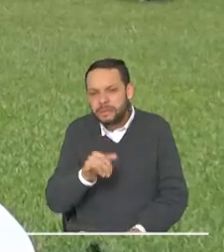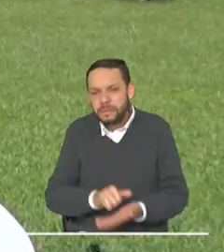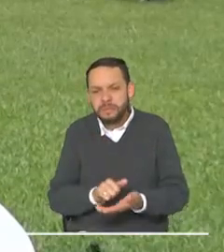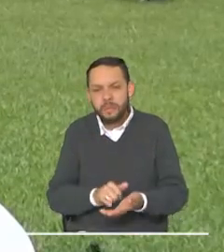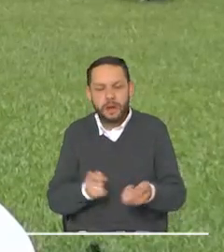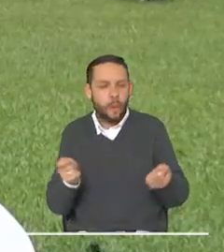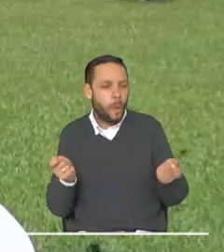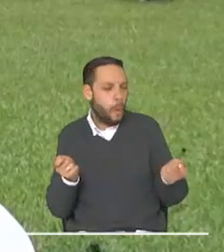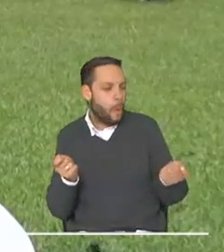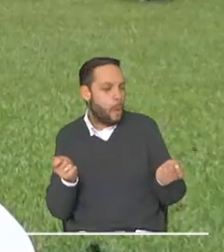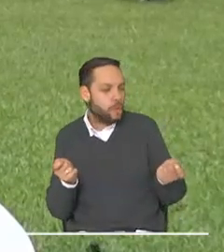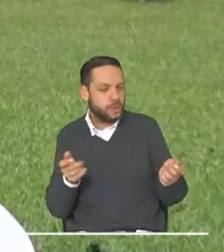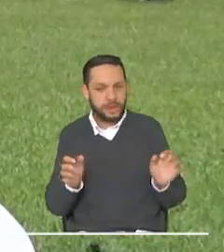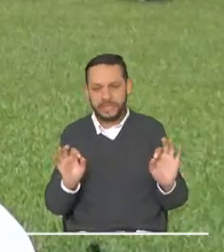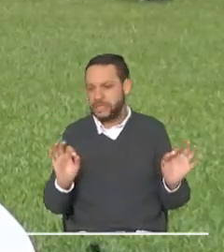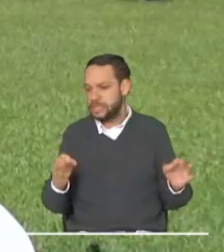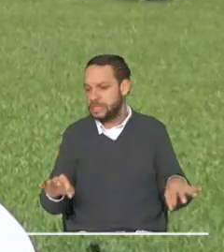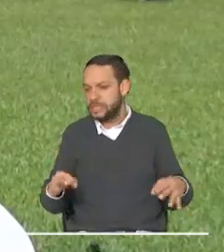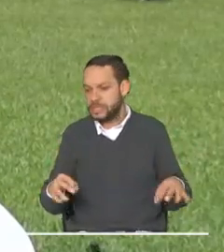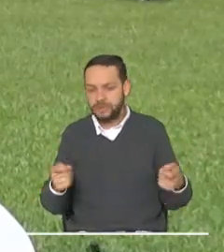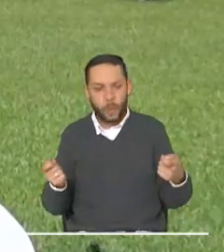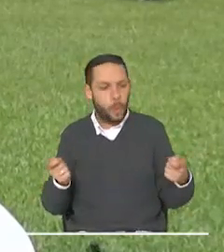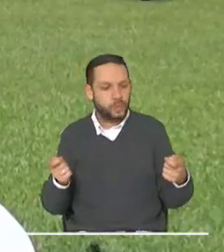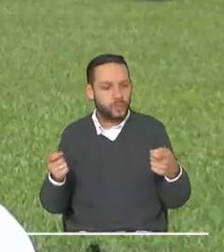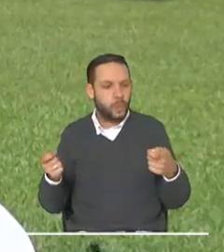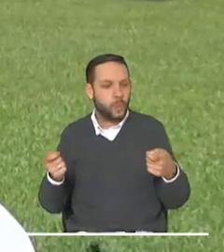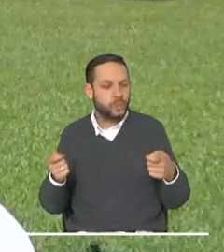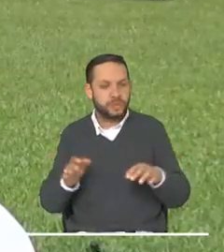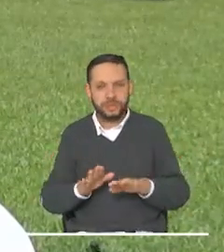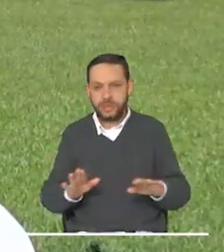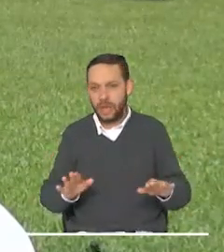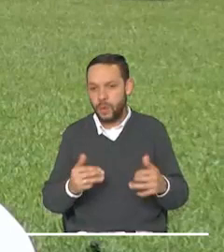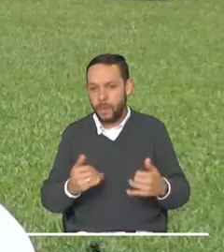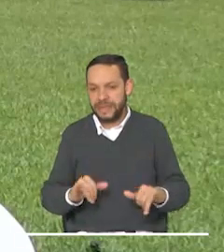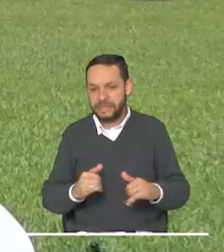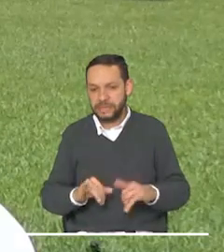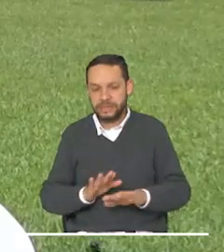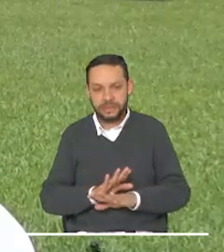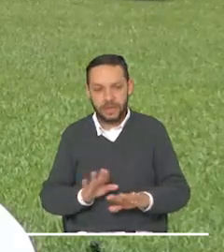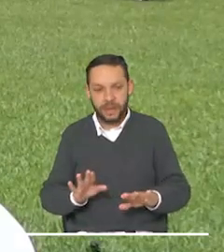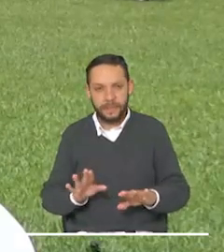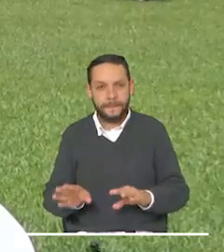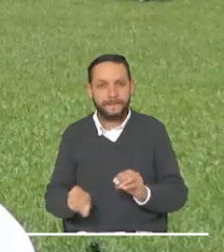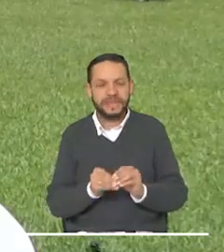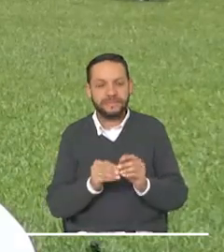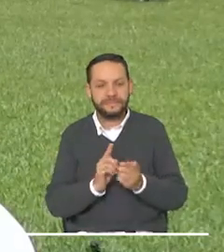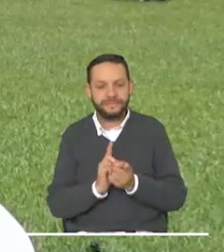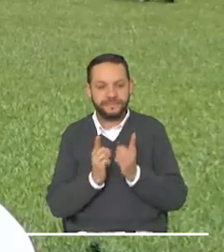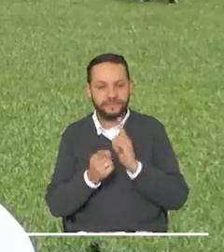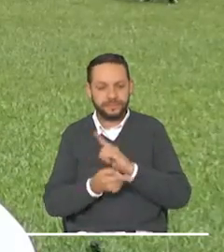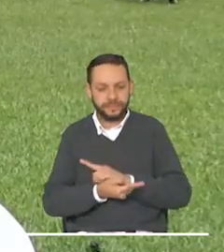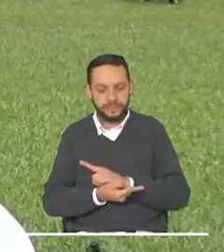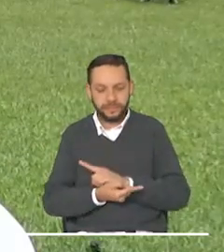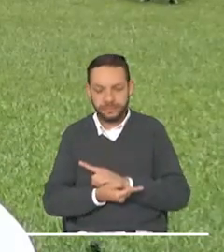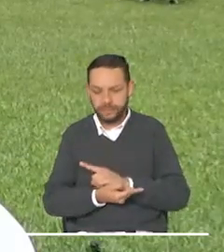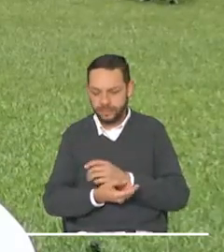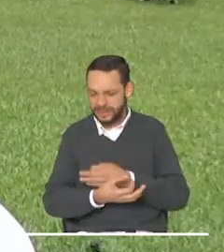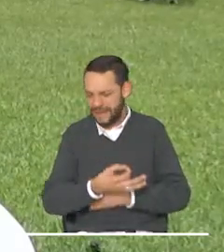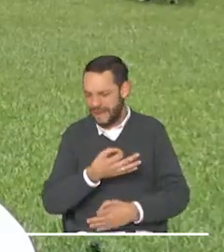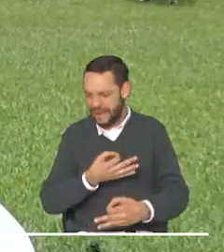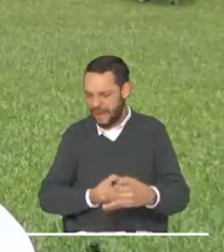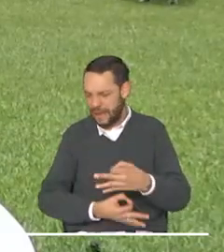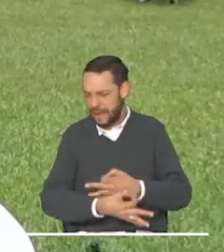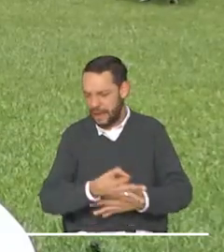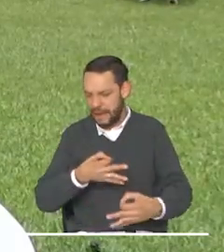asequibles hacer medidos pero claramente transformación en uno de sus objetivos puntuales